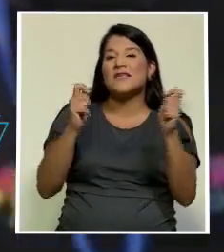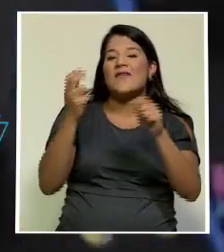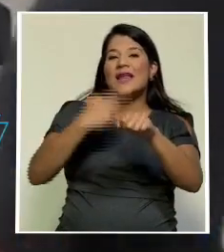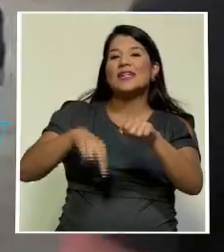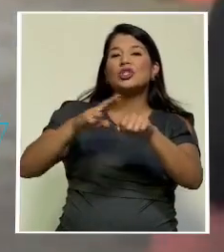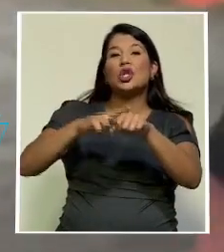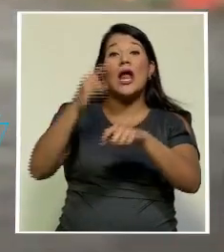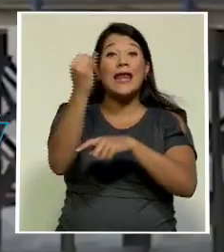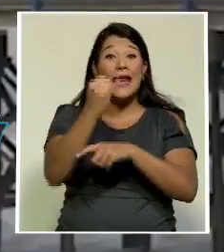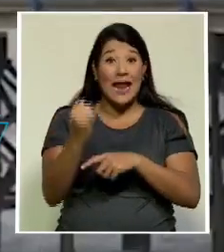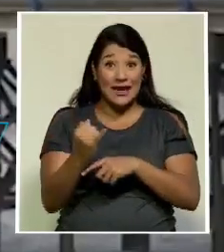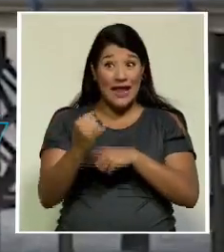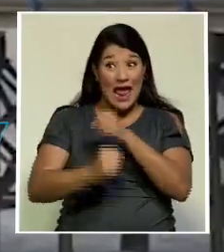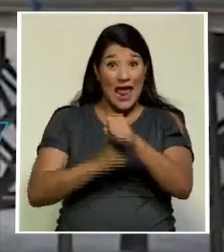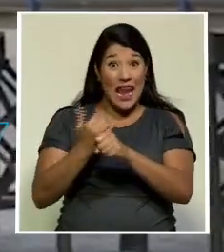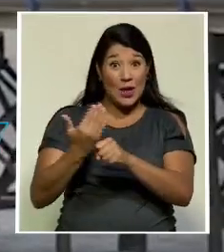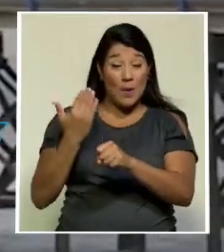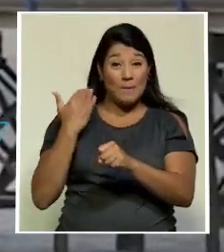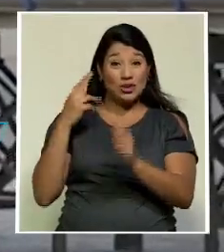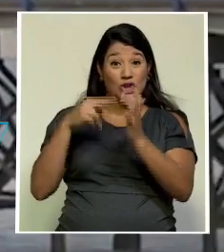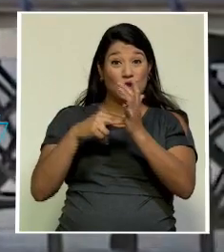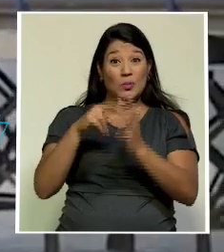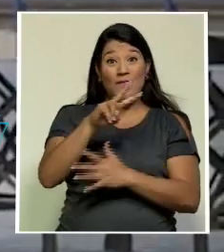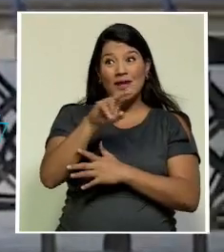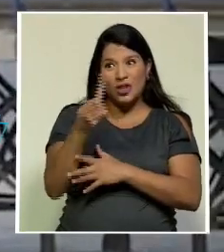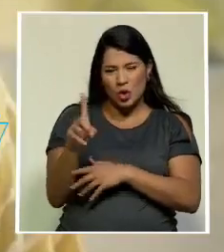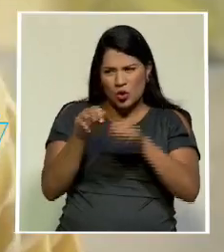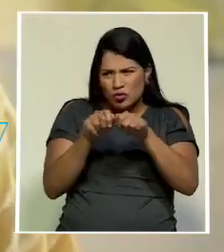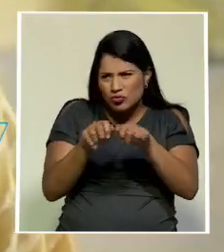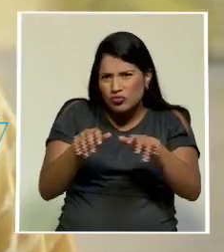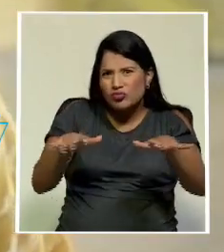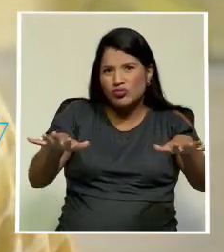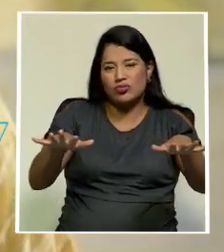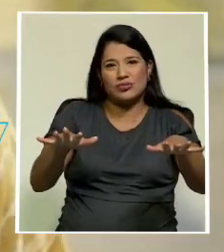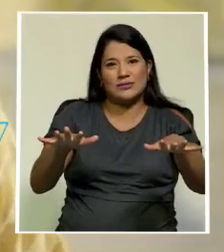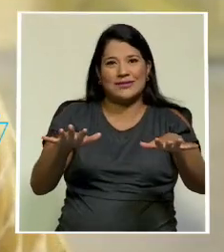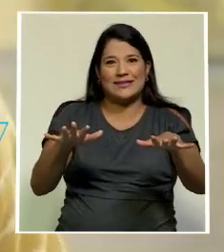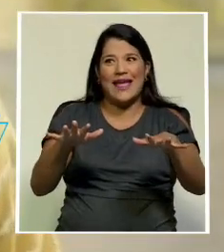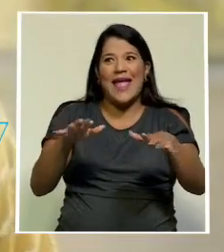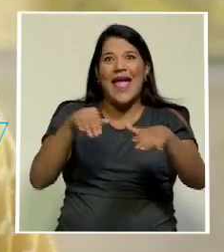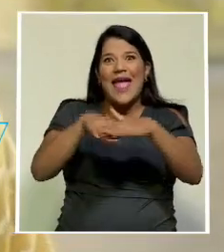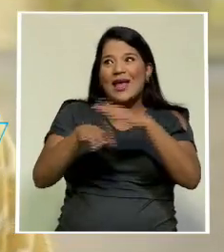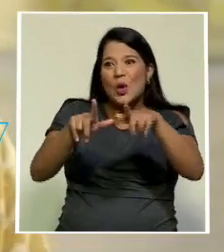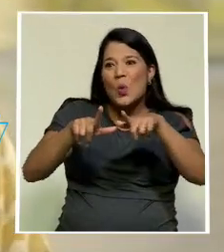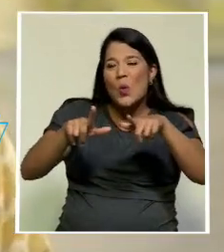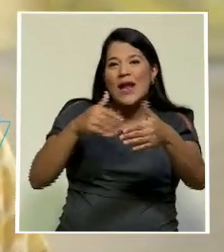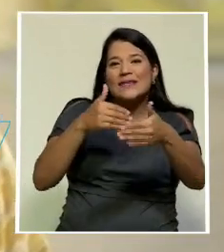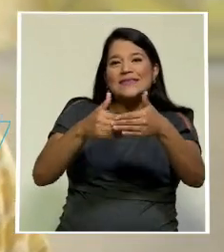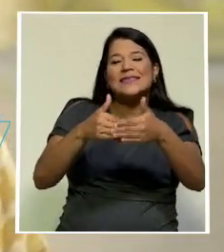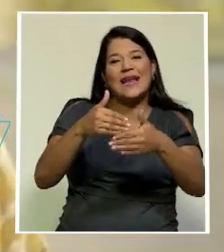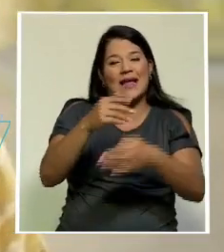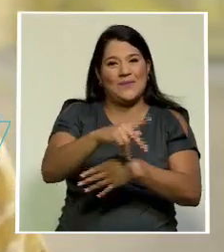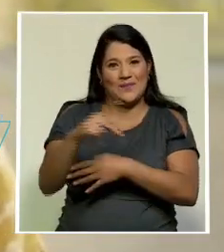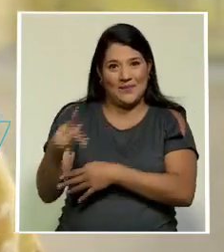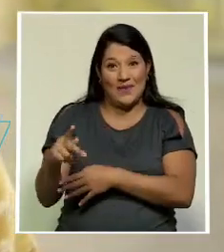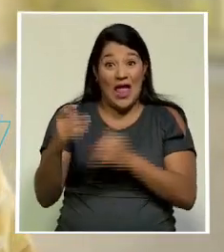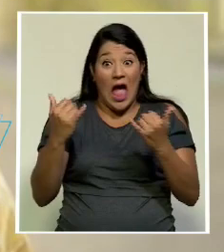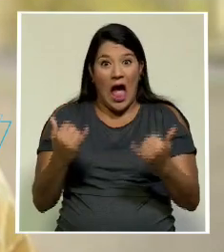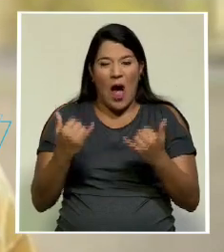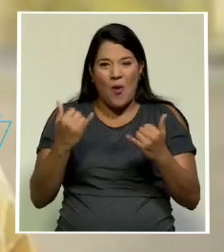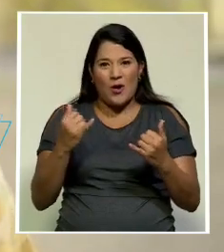2021 se extendió entre las costas. Único como esta fecha de conmemoración de los 200 años de nuestra